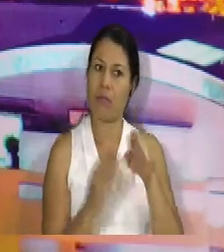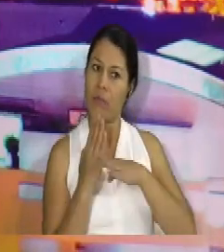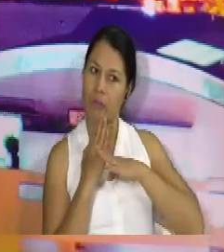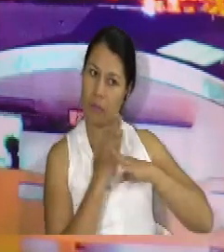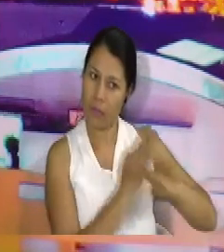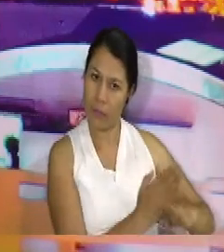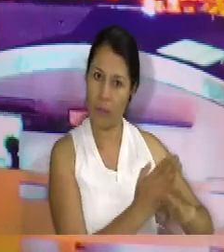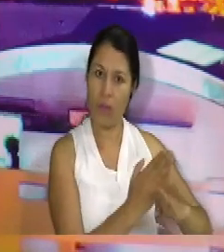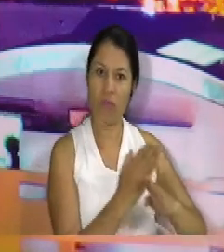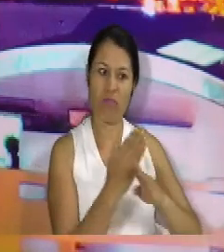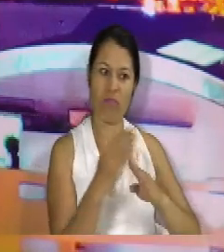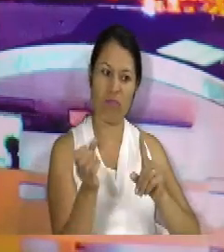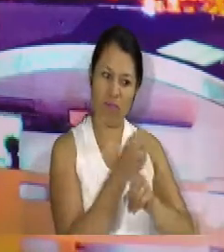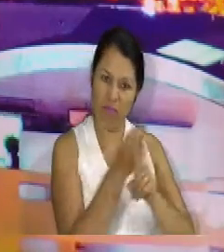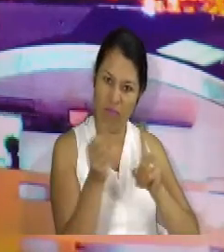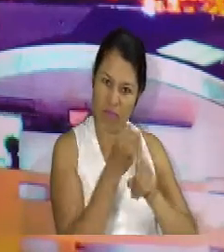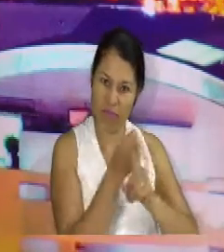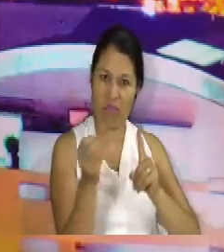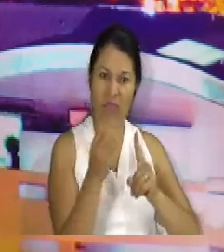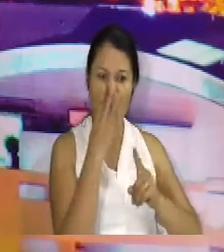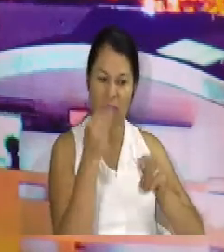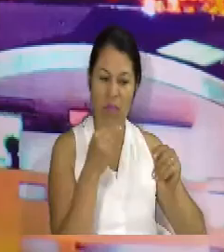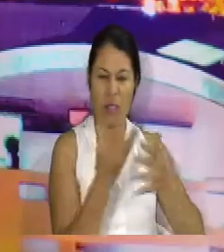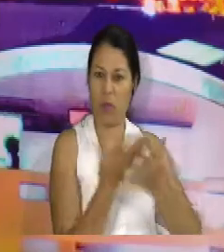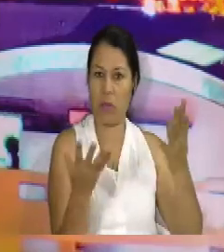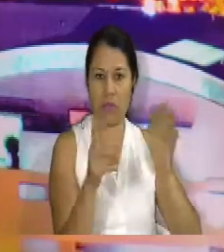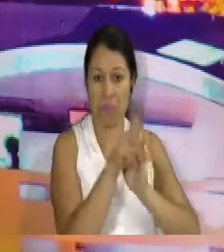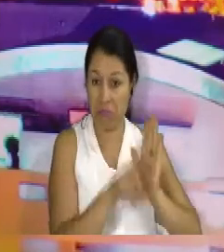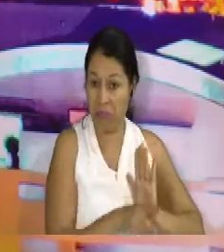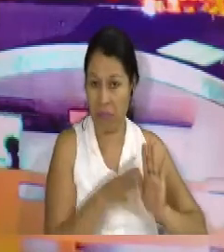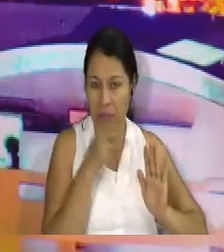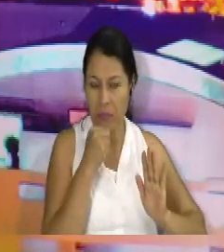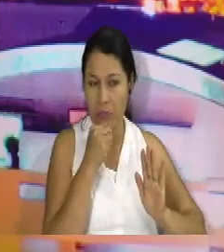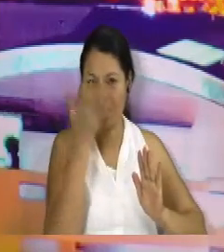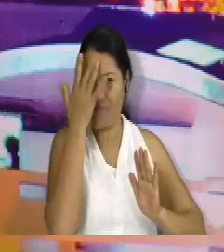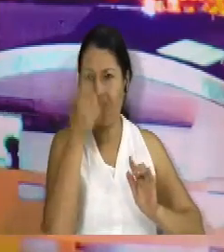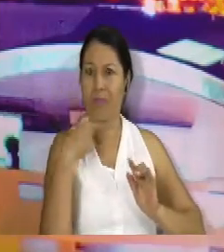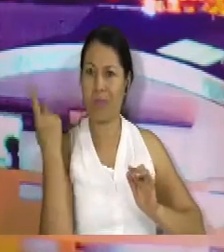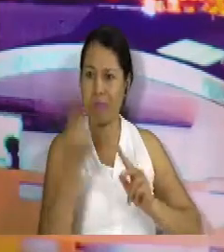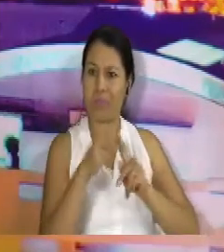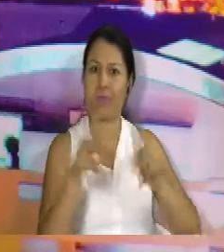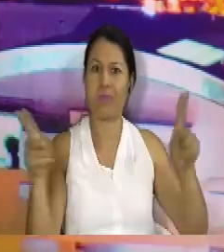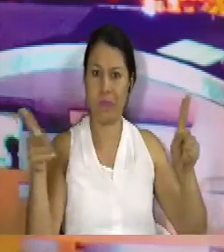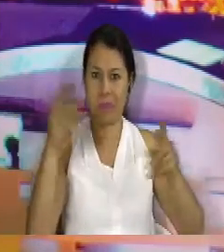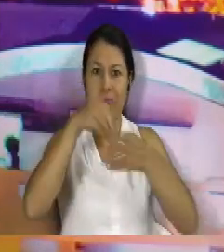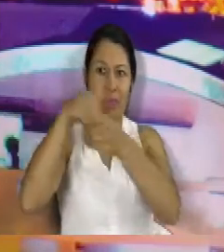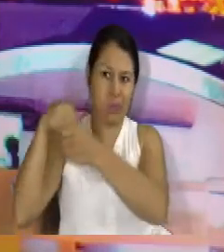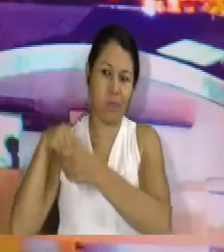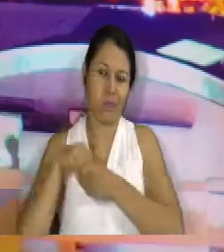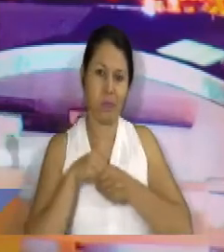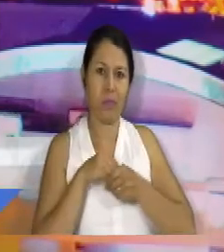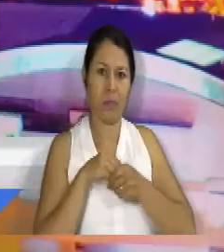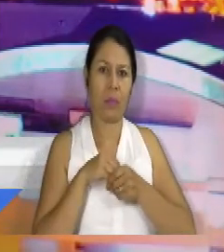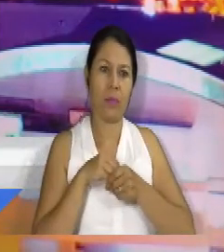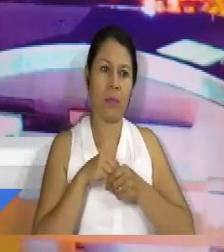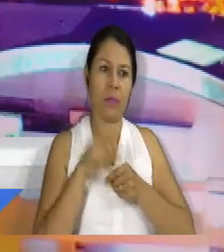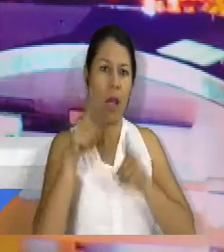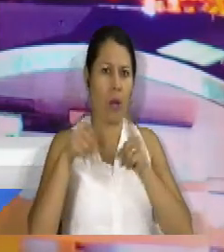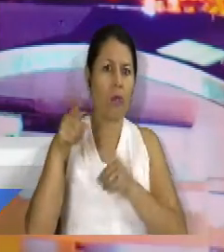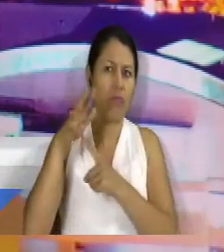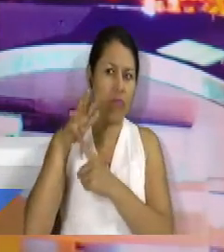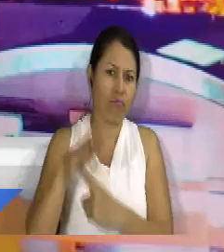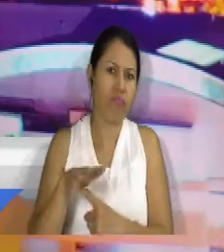delito. Porque muchas de esas personas, inclusive que están acá, fueron víctimas, esos muchachos, que